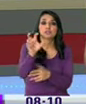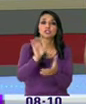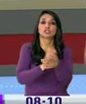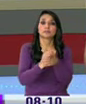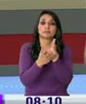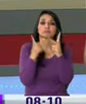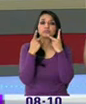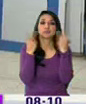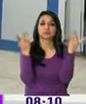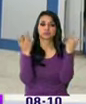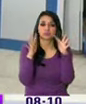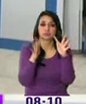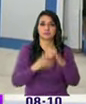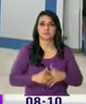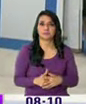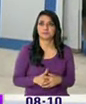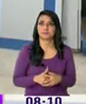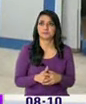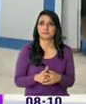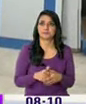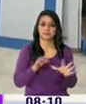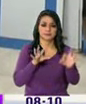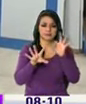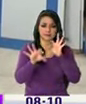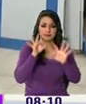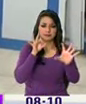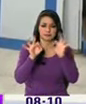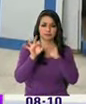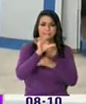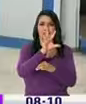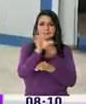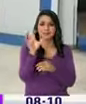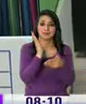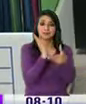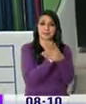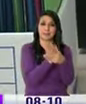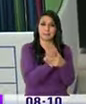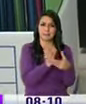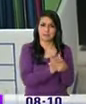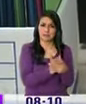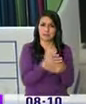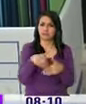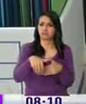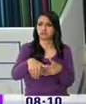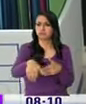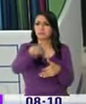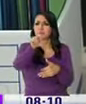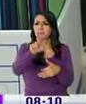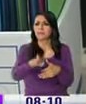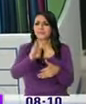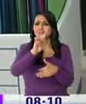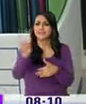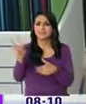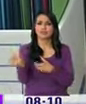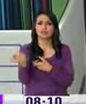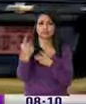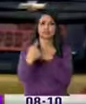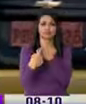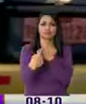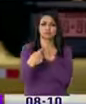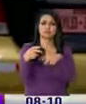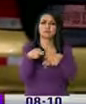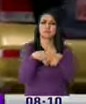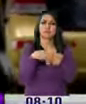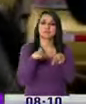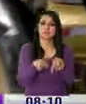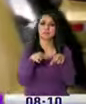noviembre. La selección de aproximadamente 300 carpetas de entre 1.608 postulantes a la regularización de